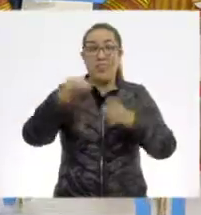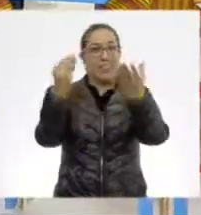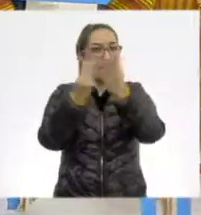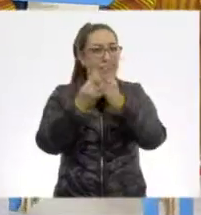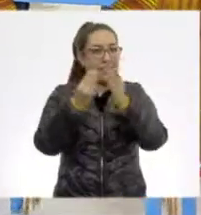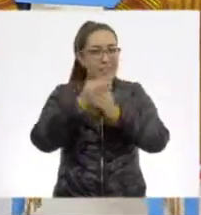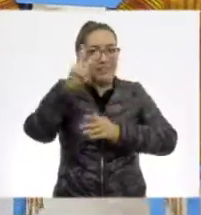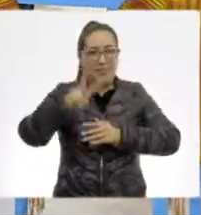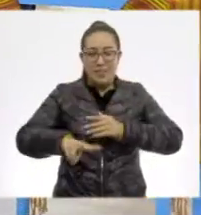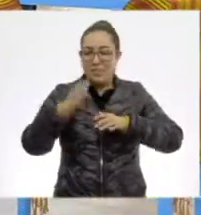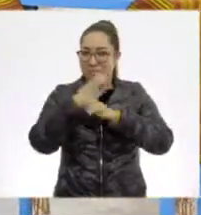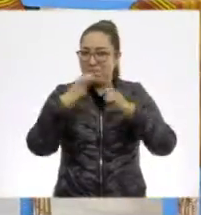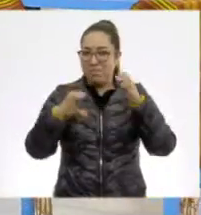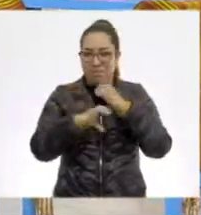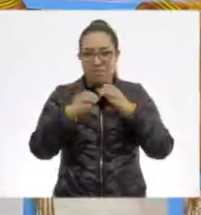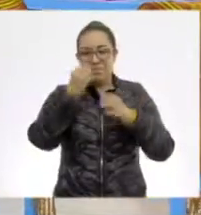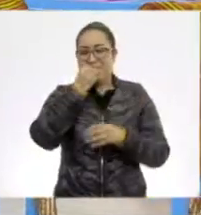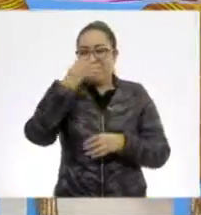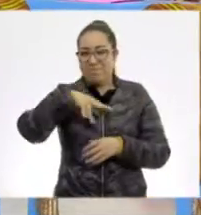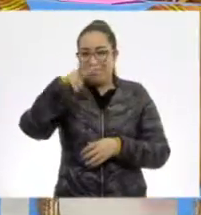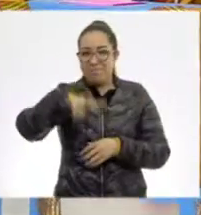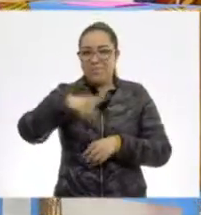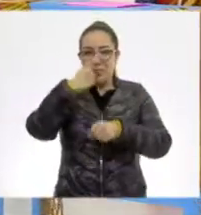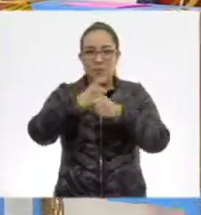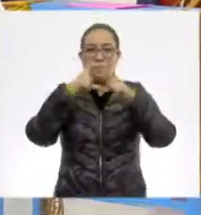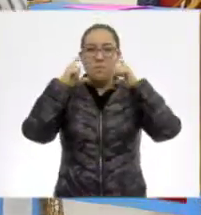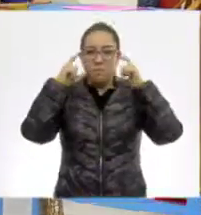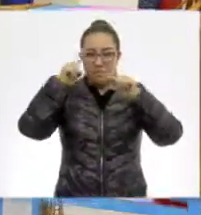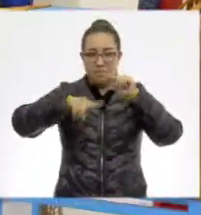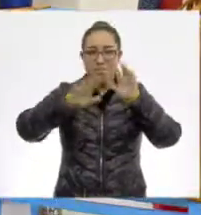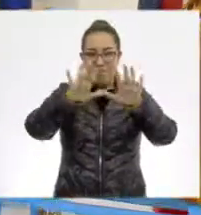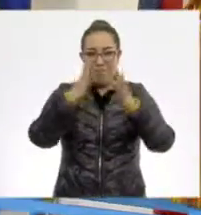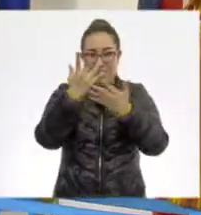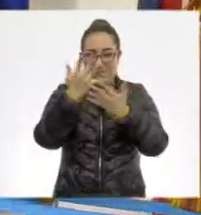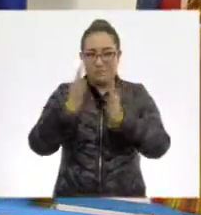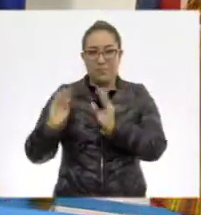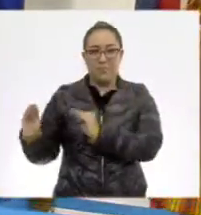revolucionarios. Y yo me voy a quitar el cubrebocas primero. Denme un segundo.